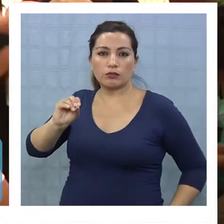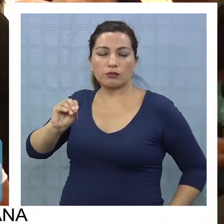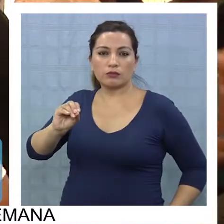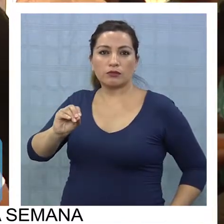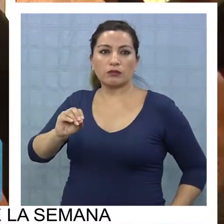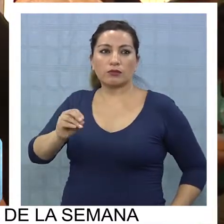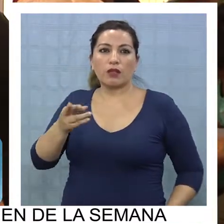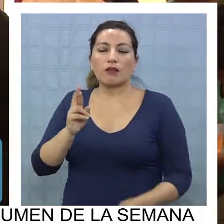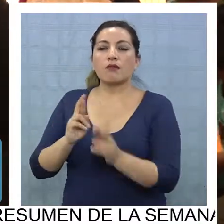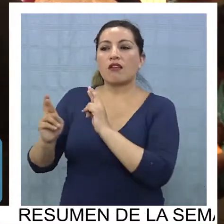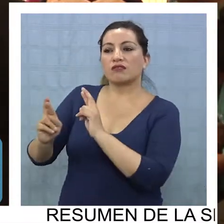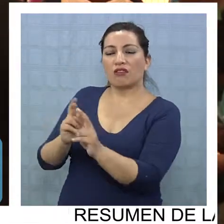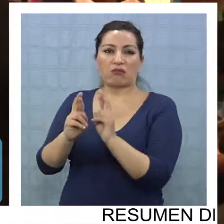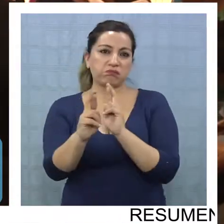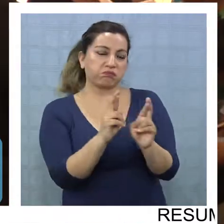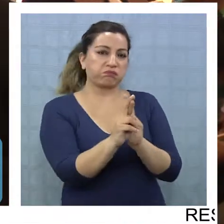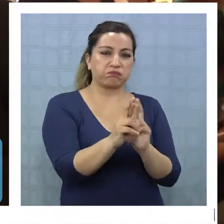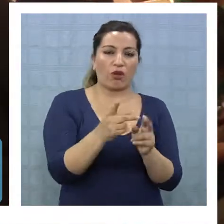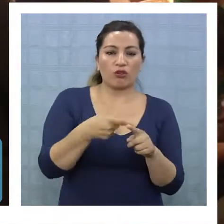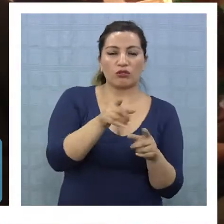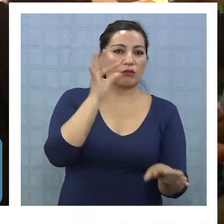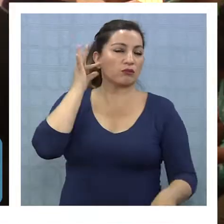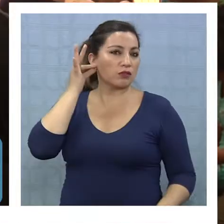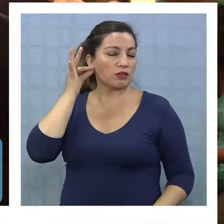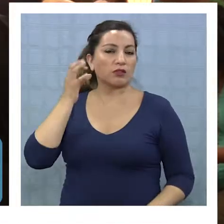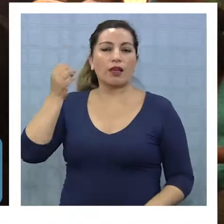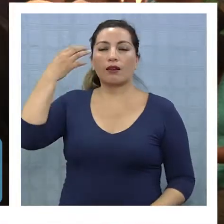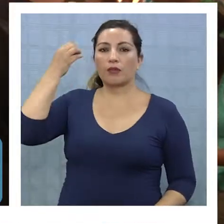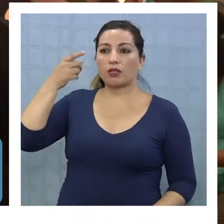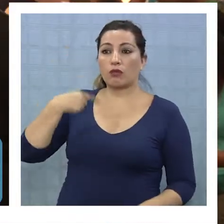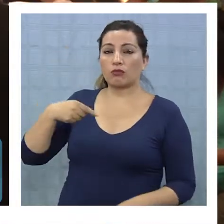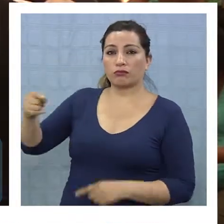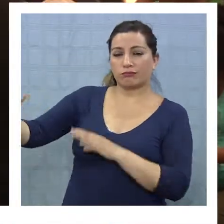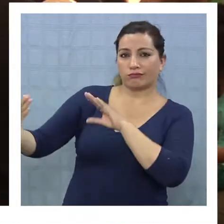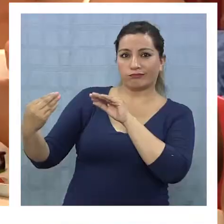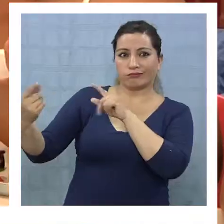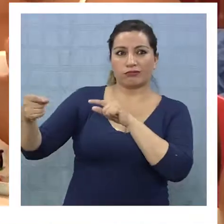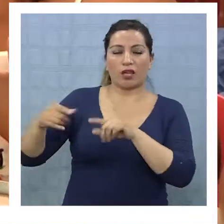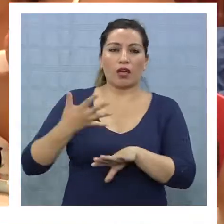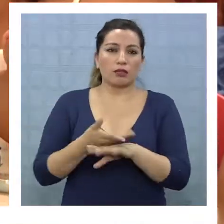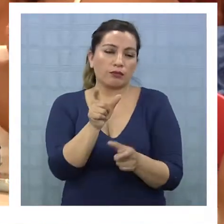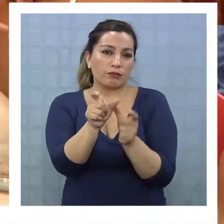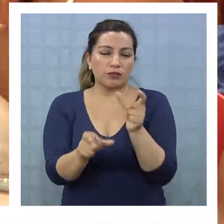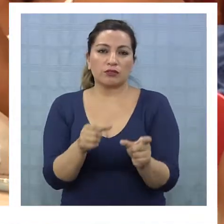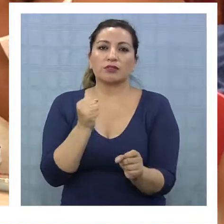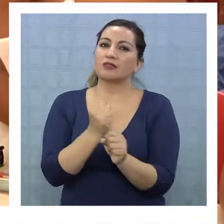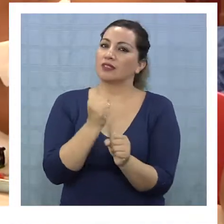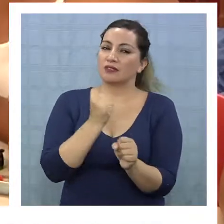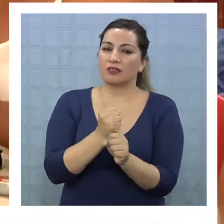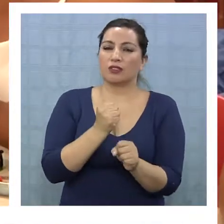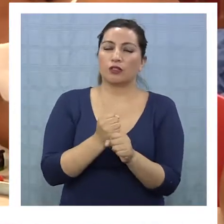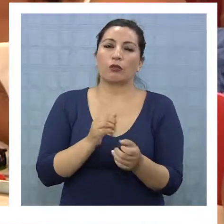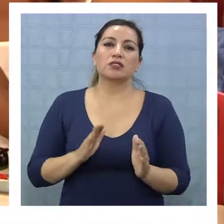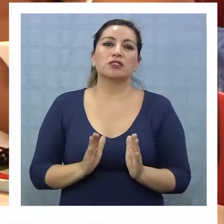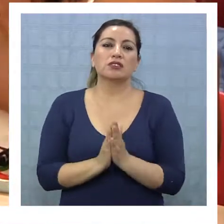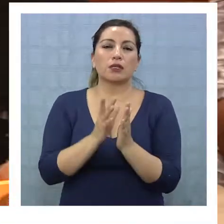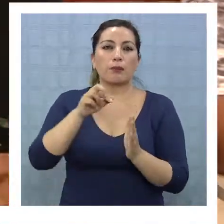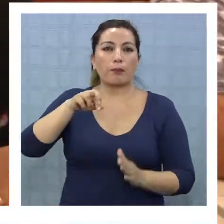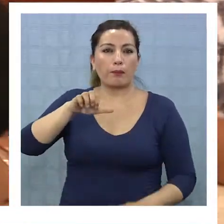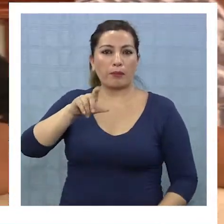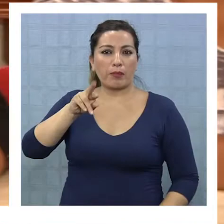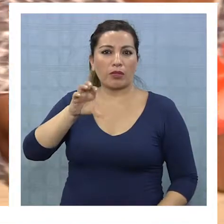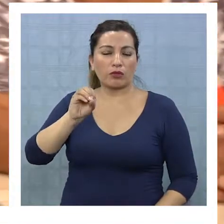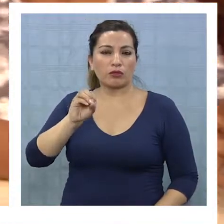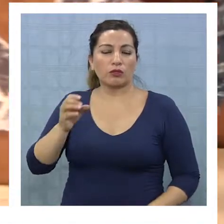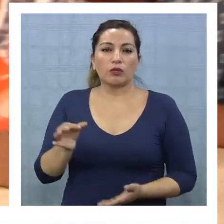interrelacionarnos y además ir aprendiendo unas de otras, porque hay gente que ya está trabajando en turismo, por lo menos en San Pedro, Toconao,